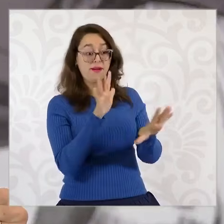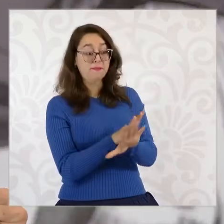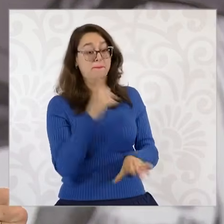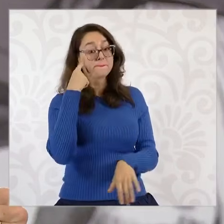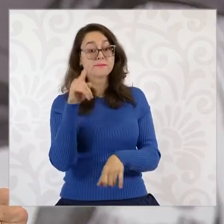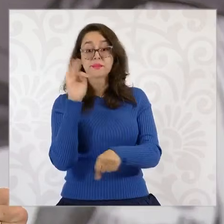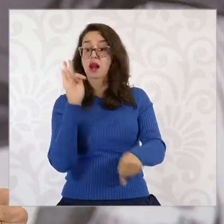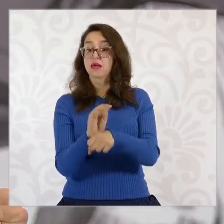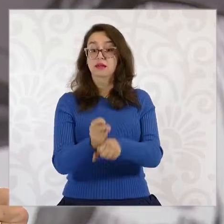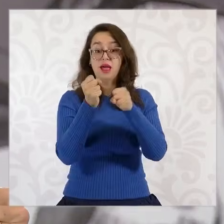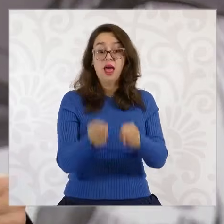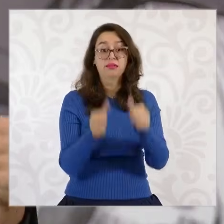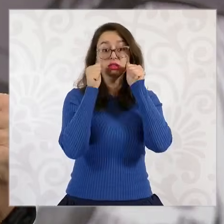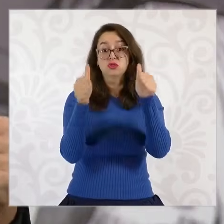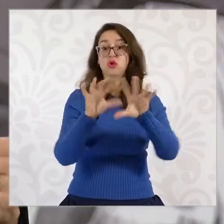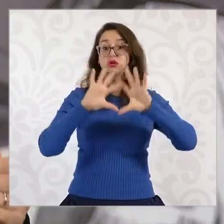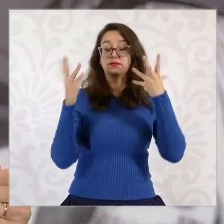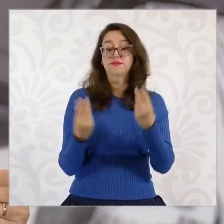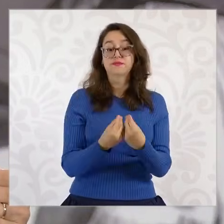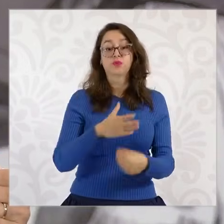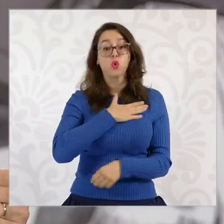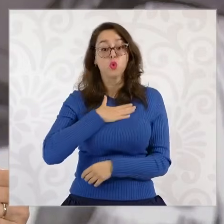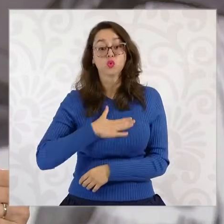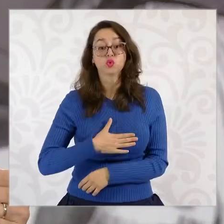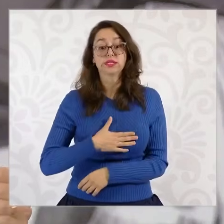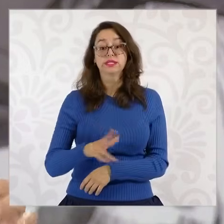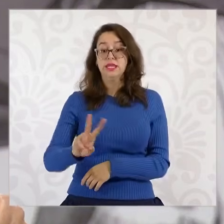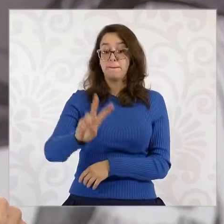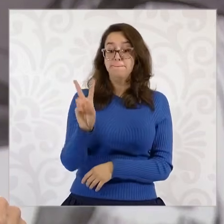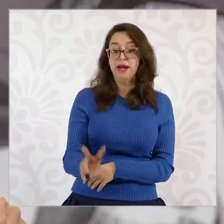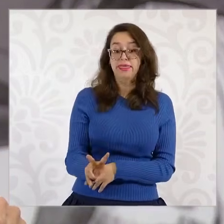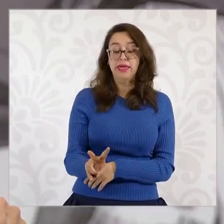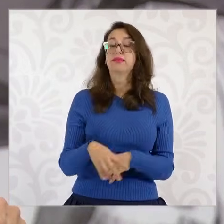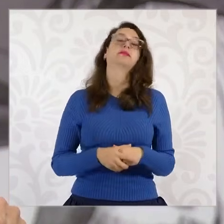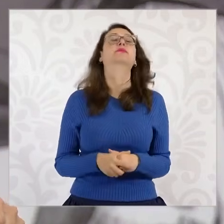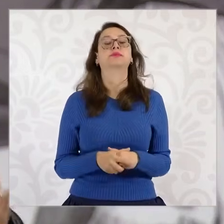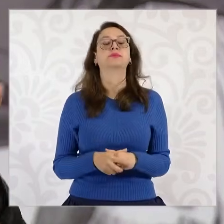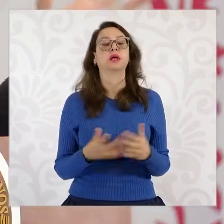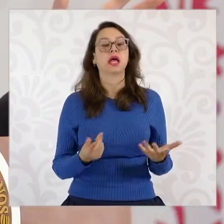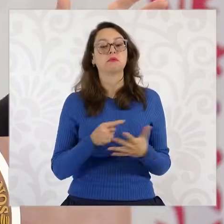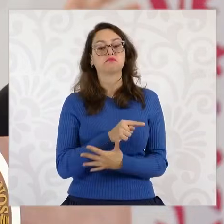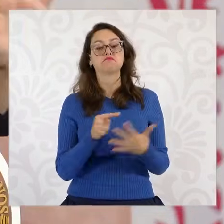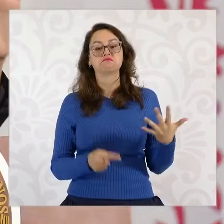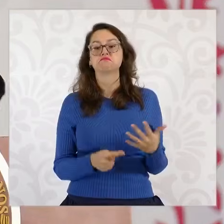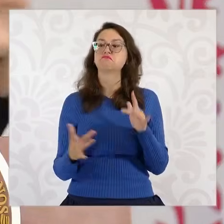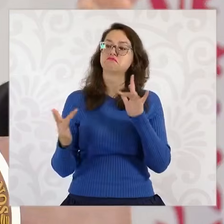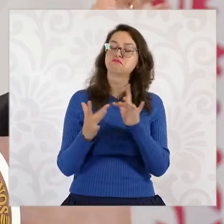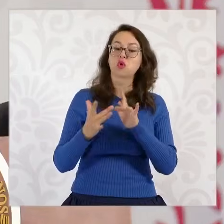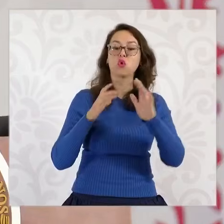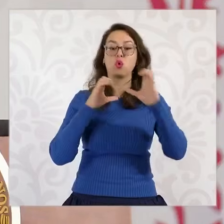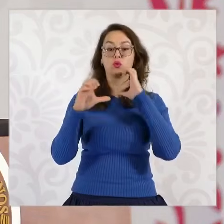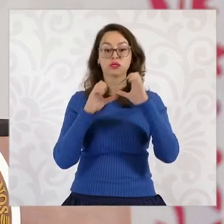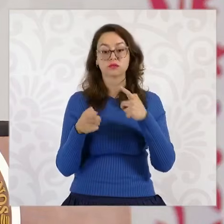garantizar la atención integral, la justicia y la verdad en todos los casos. Entonces hay comunicación y hay un